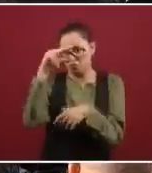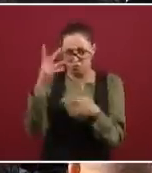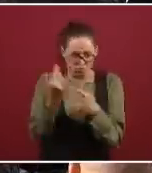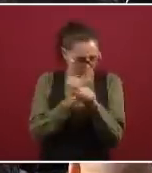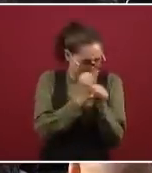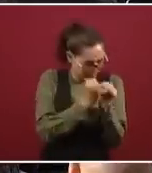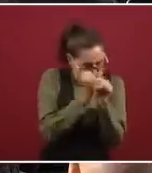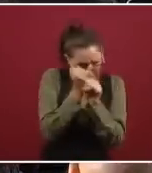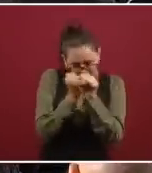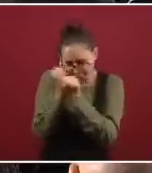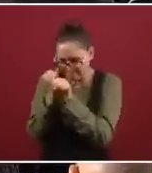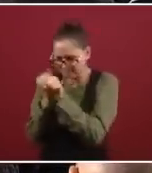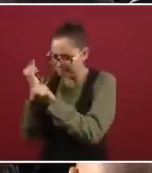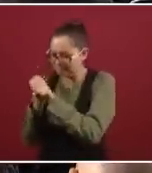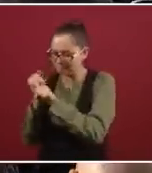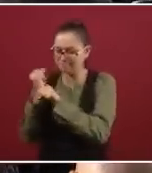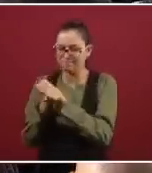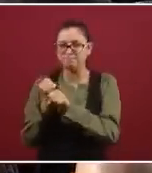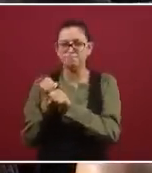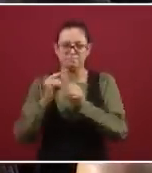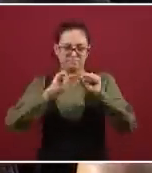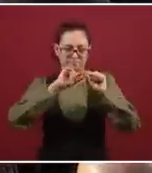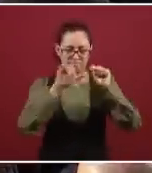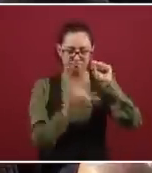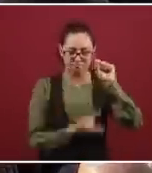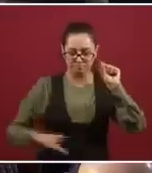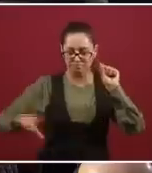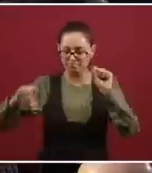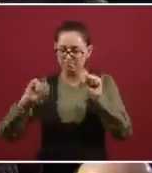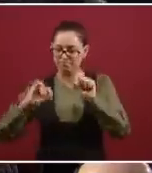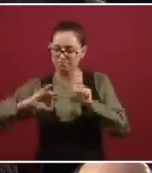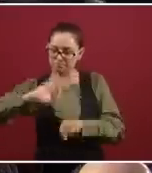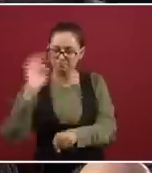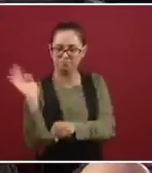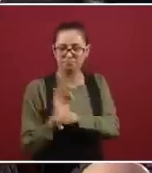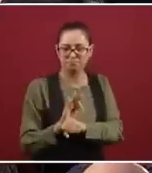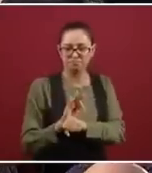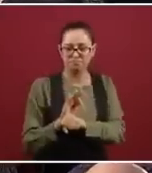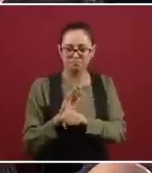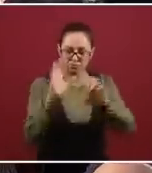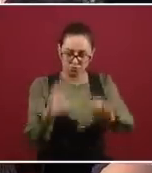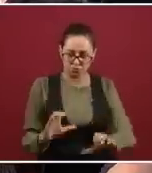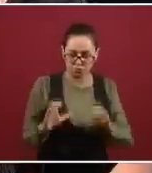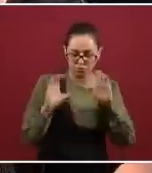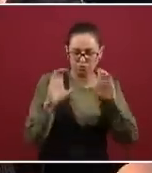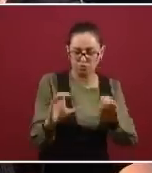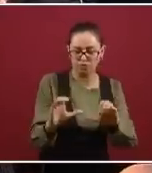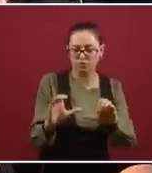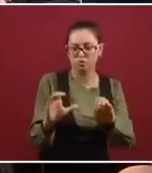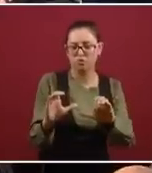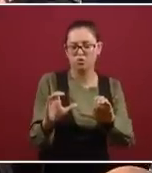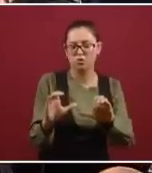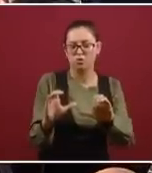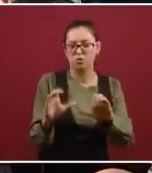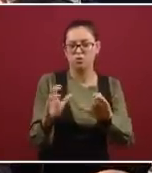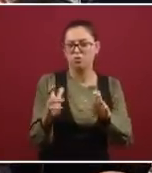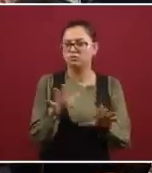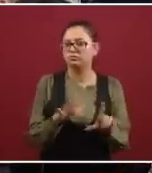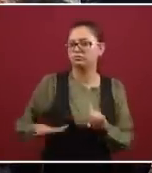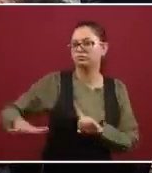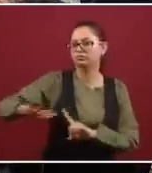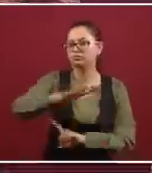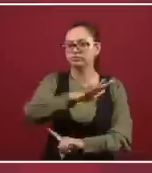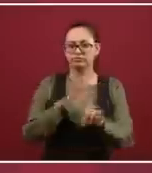para la seguridad del Estado, para la seguridad de la